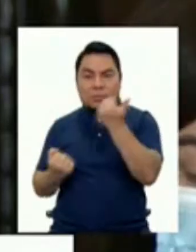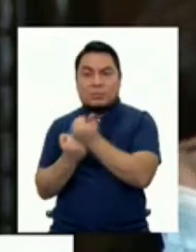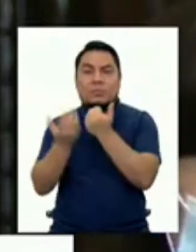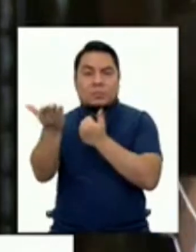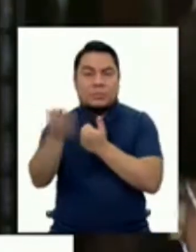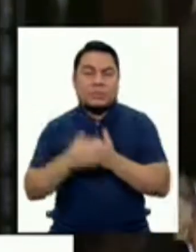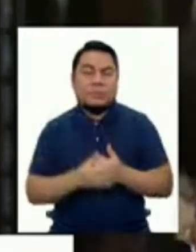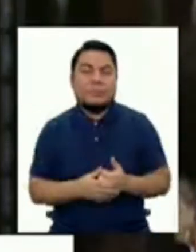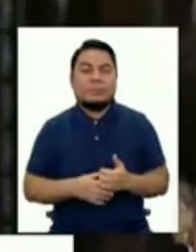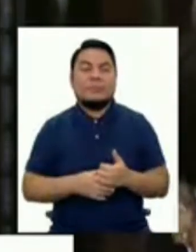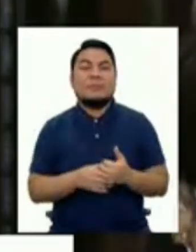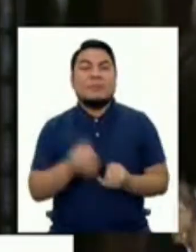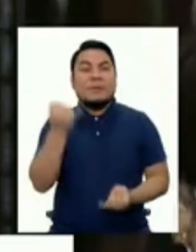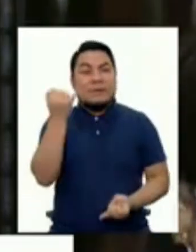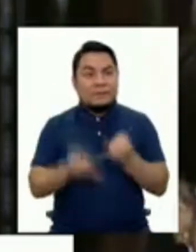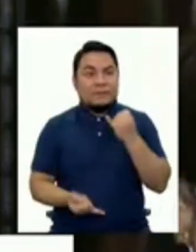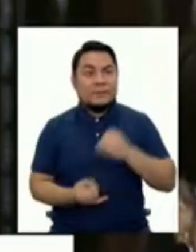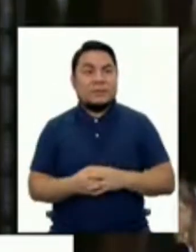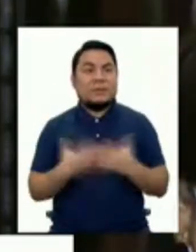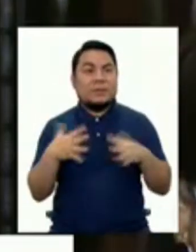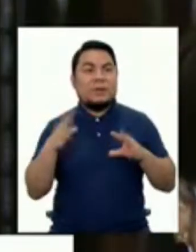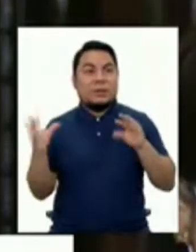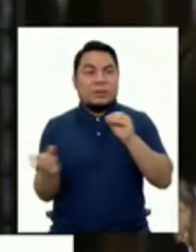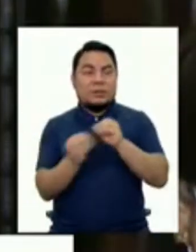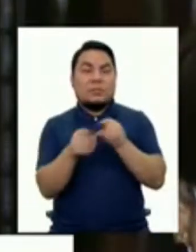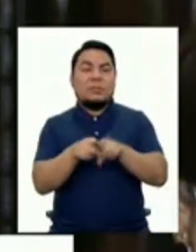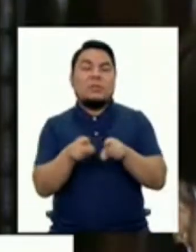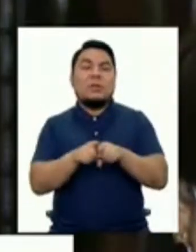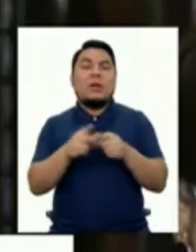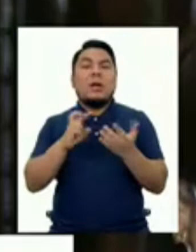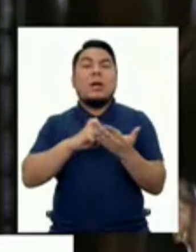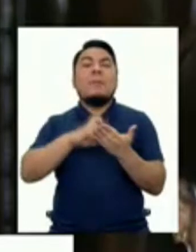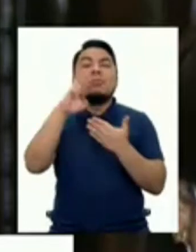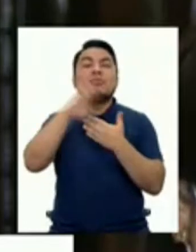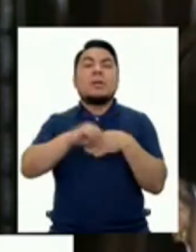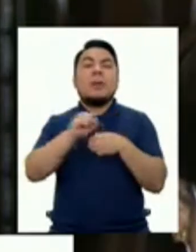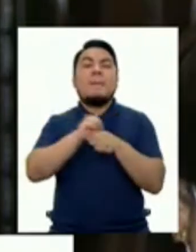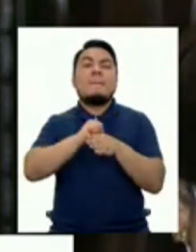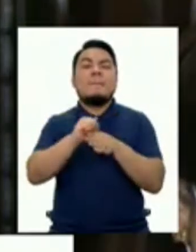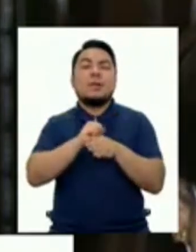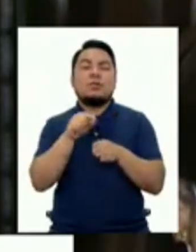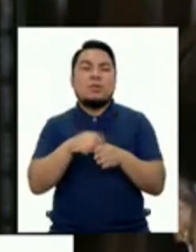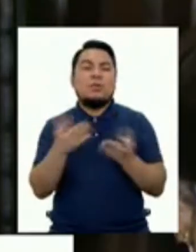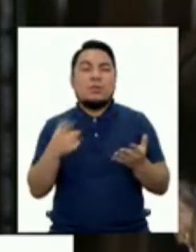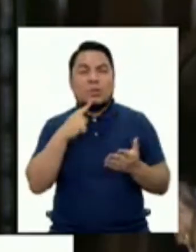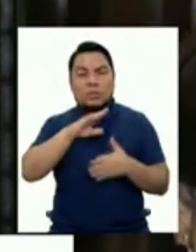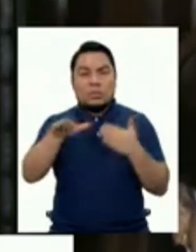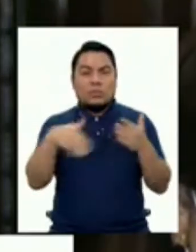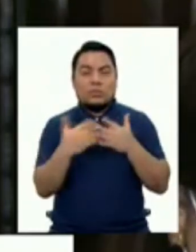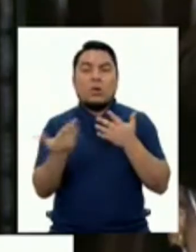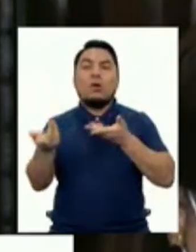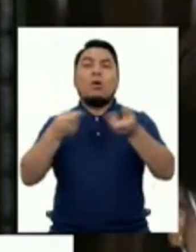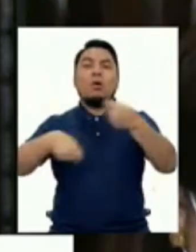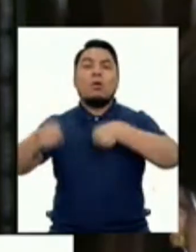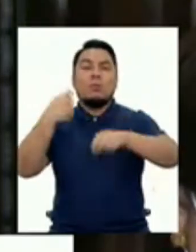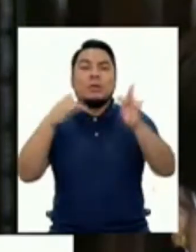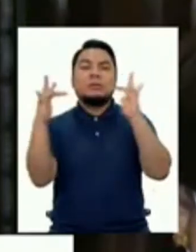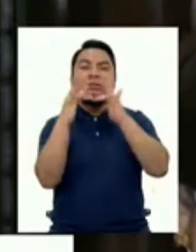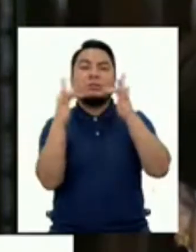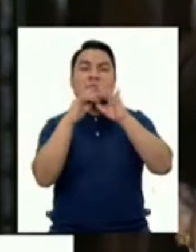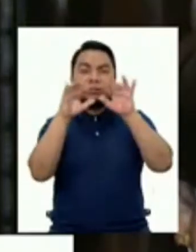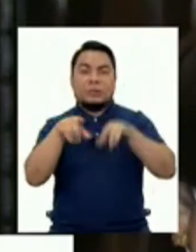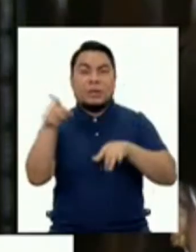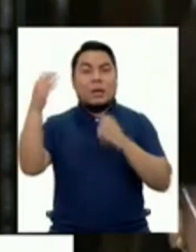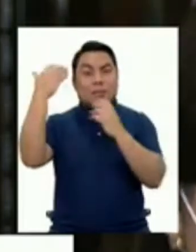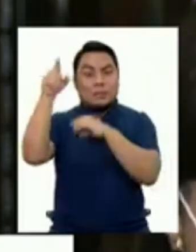Y finalmente, presidente, estamos implementando el proyecto piloto, que es la plataforma digital de comercialización, justamente